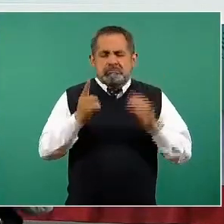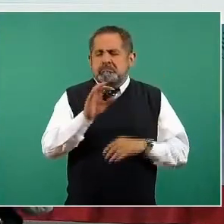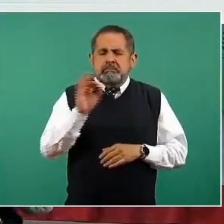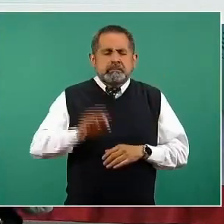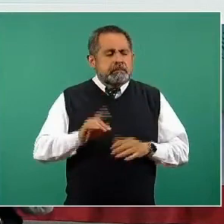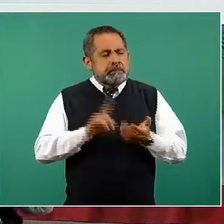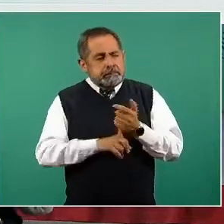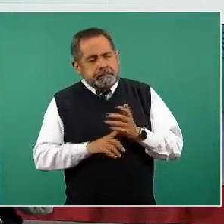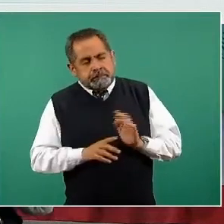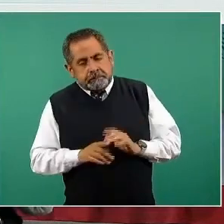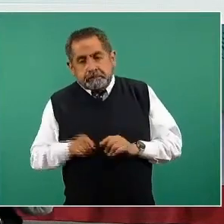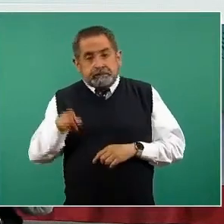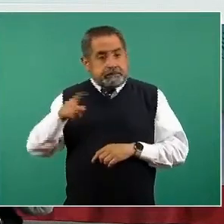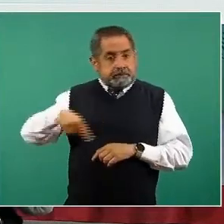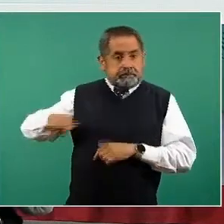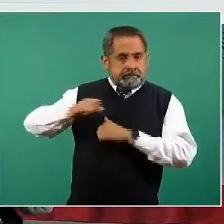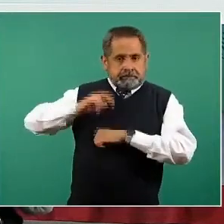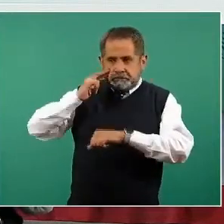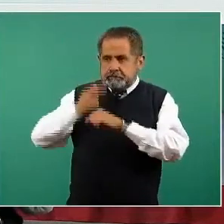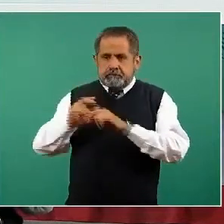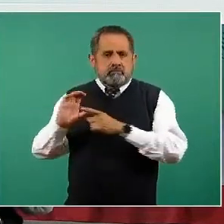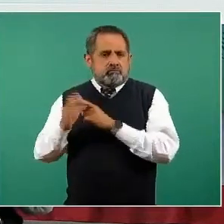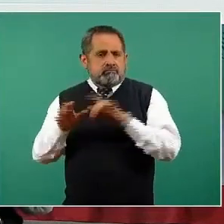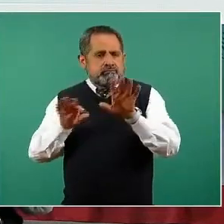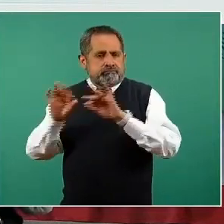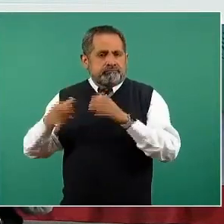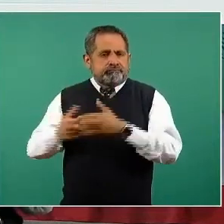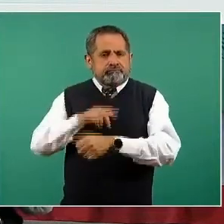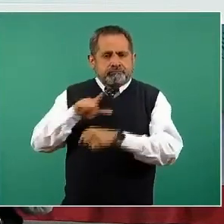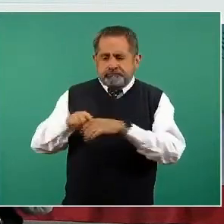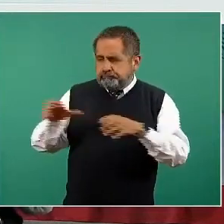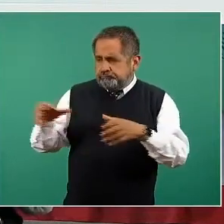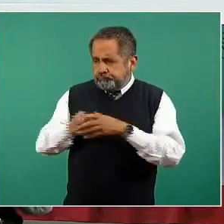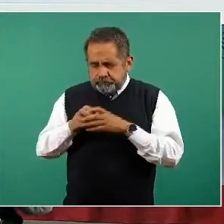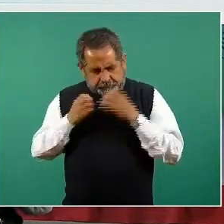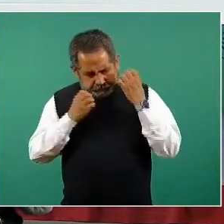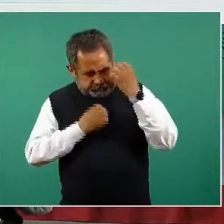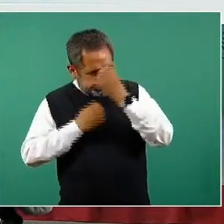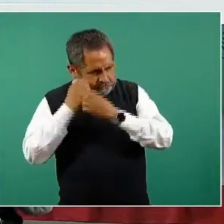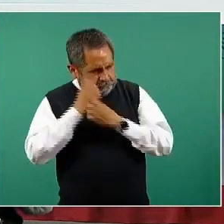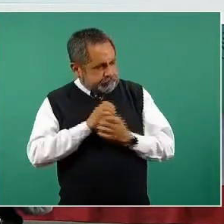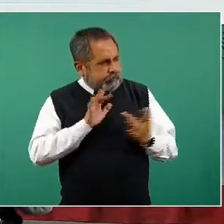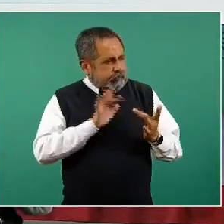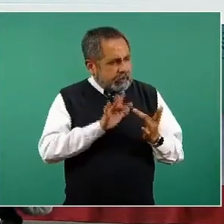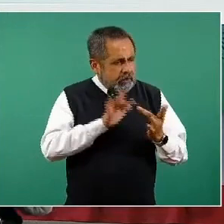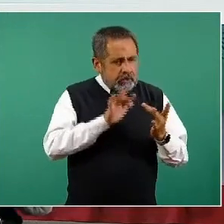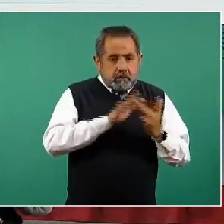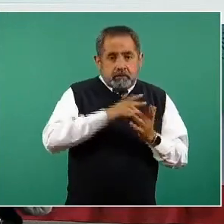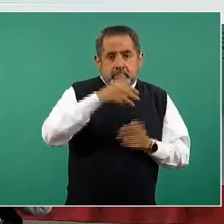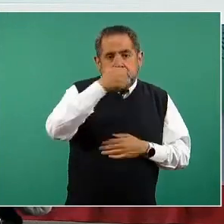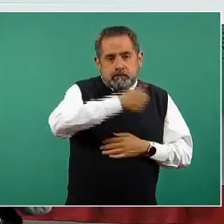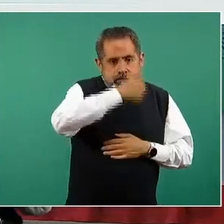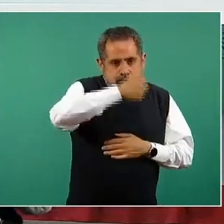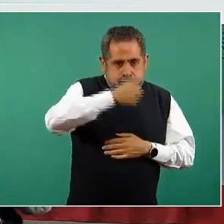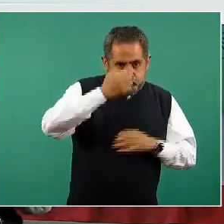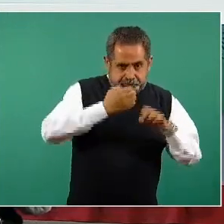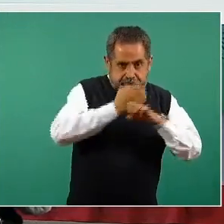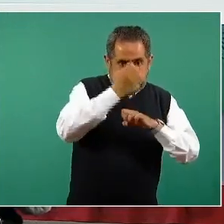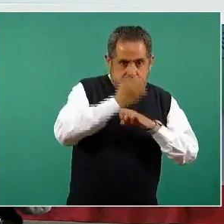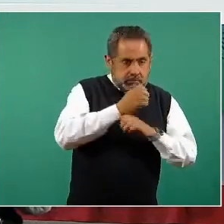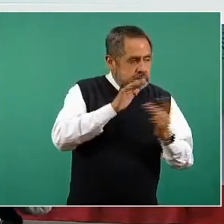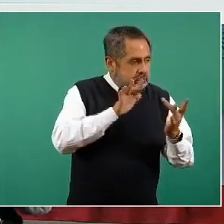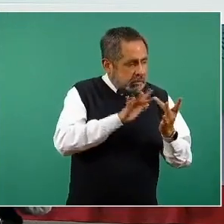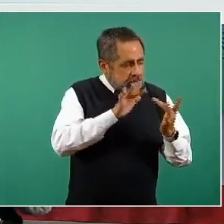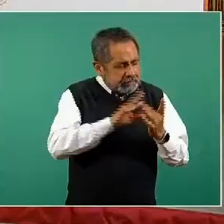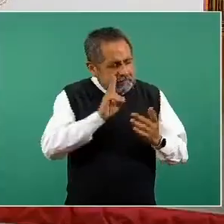notificado, hay un comité nacional dictaminador que interactúa con cada una de las entidades